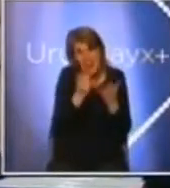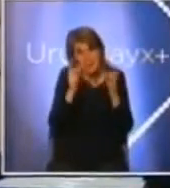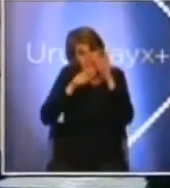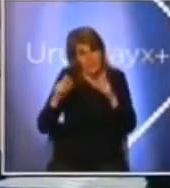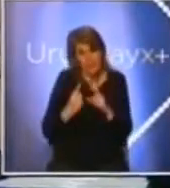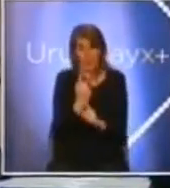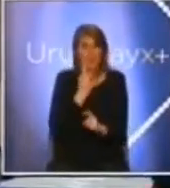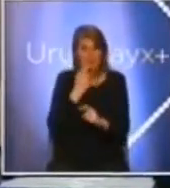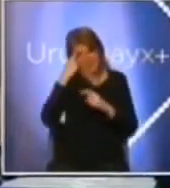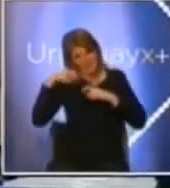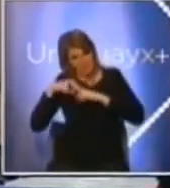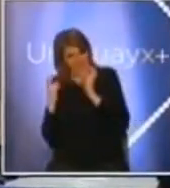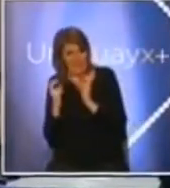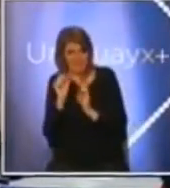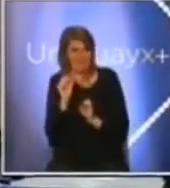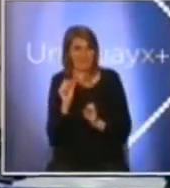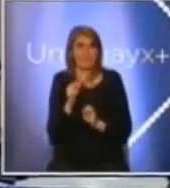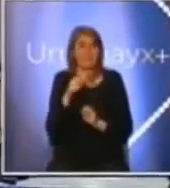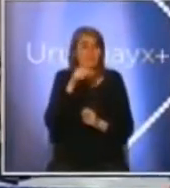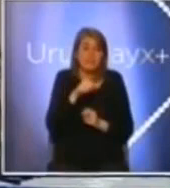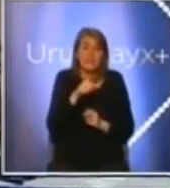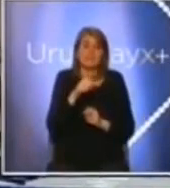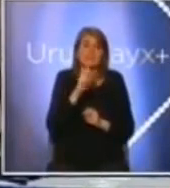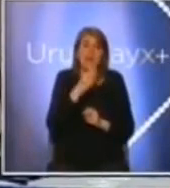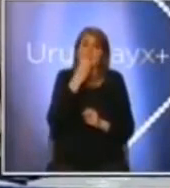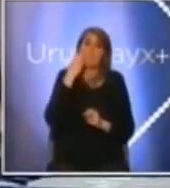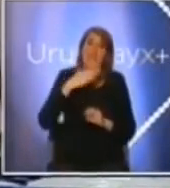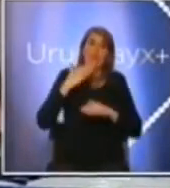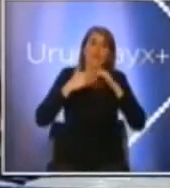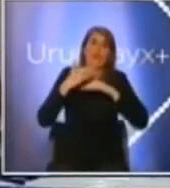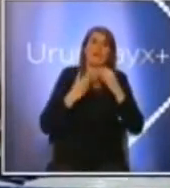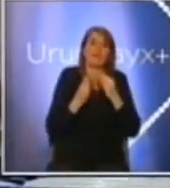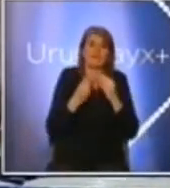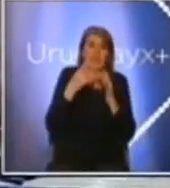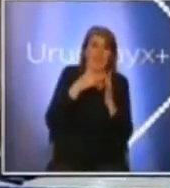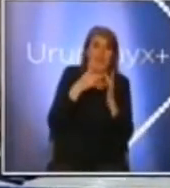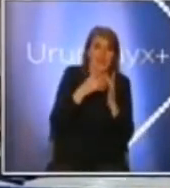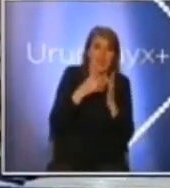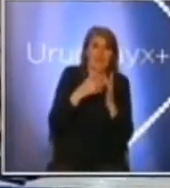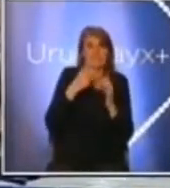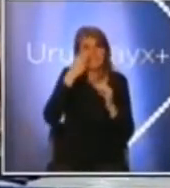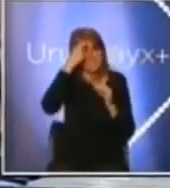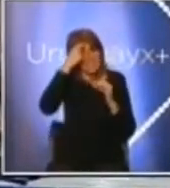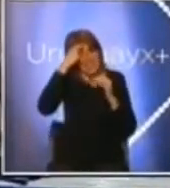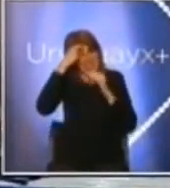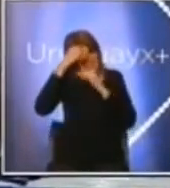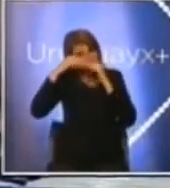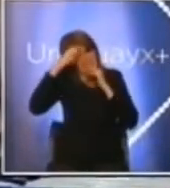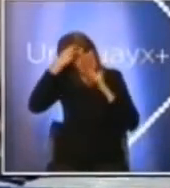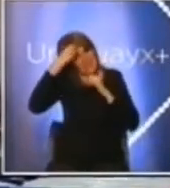importante por cierto, se acompaña de una sustancial mejora en la calidad de producción científica y la